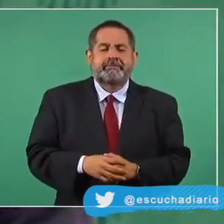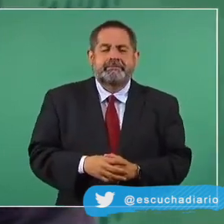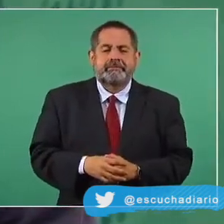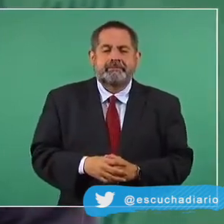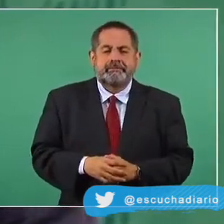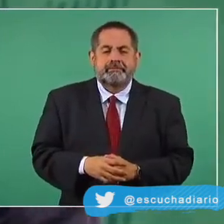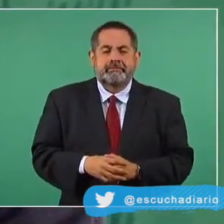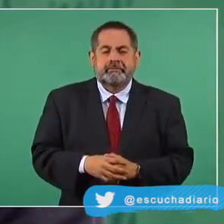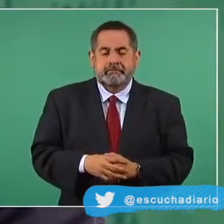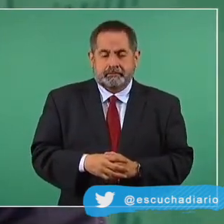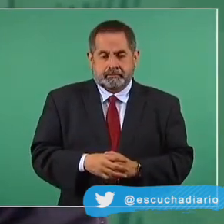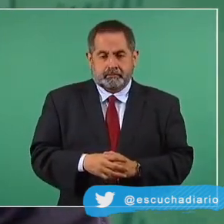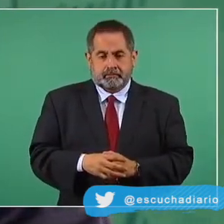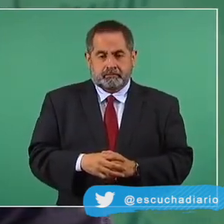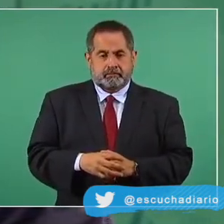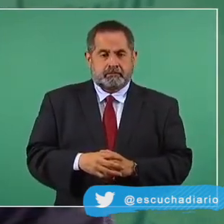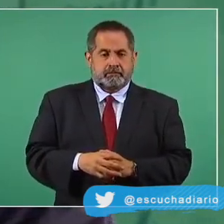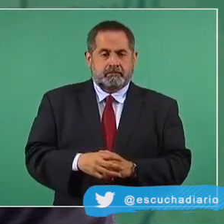de